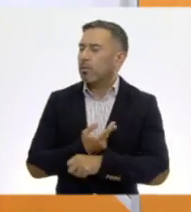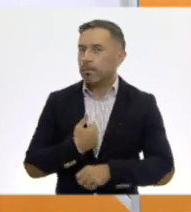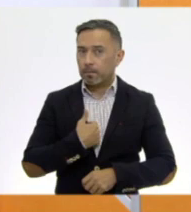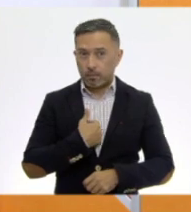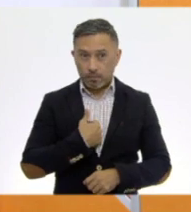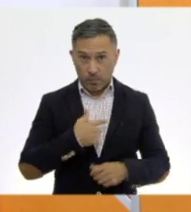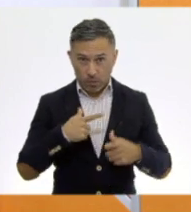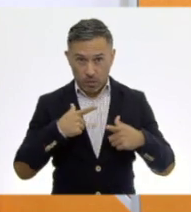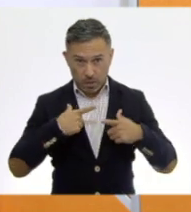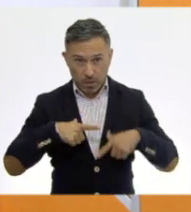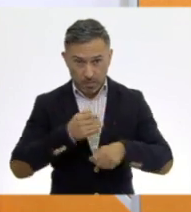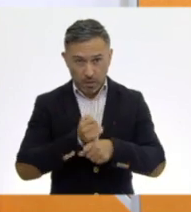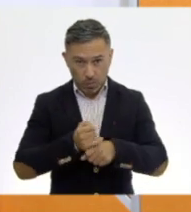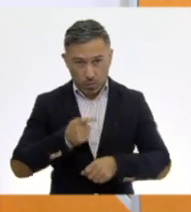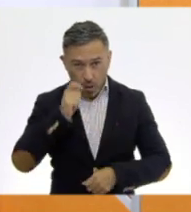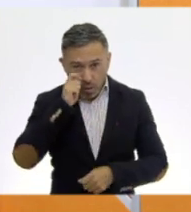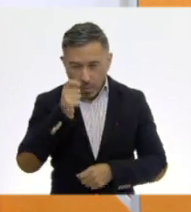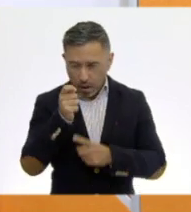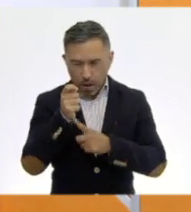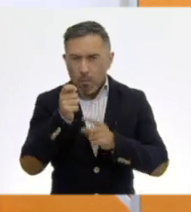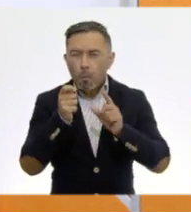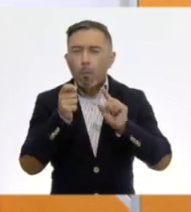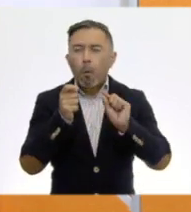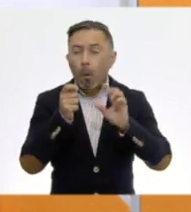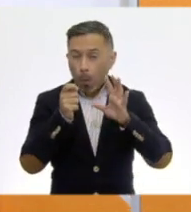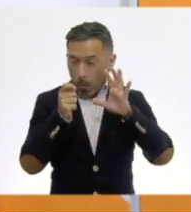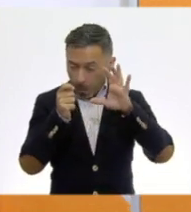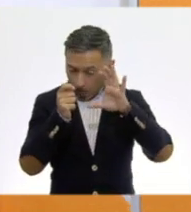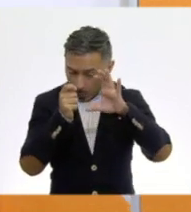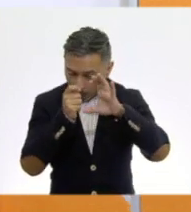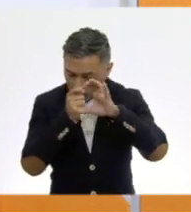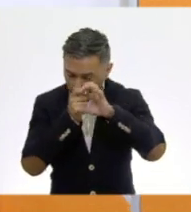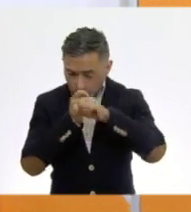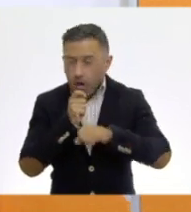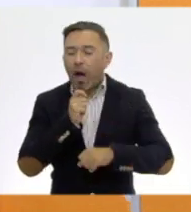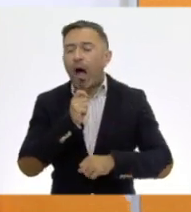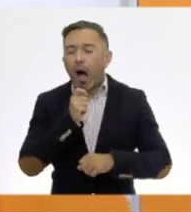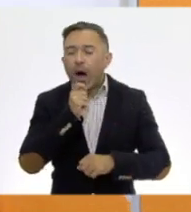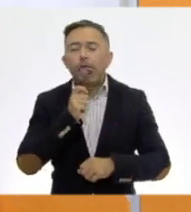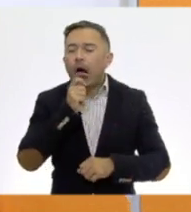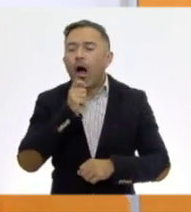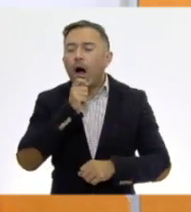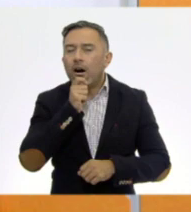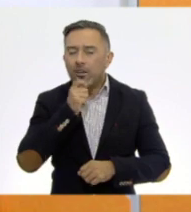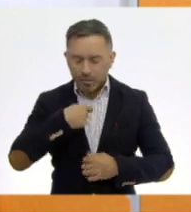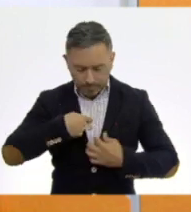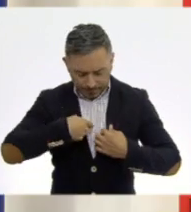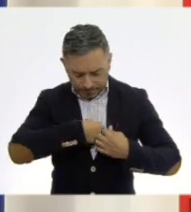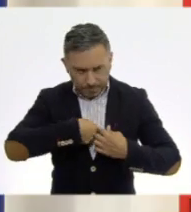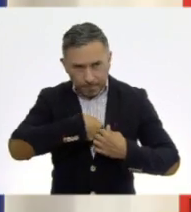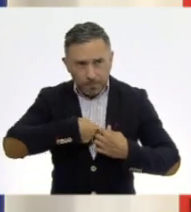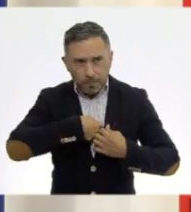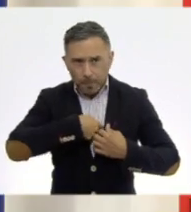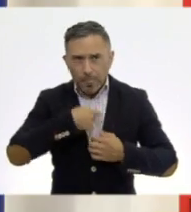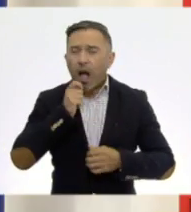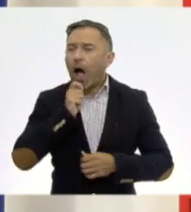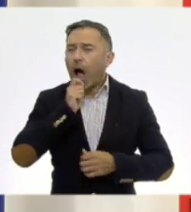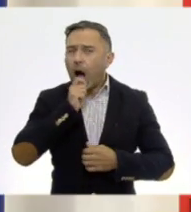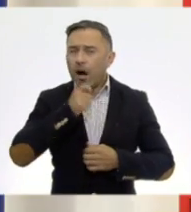de investigador está un poco opaca. Déjame limpiarla con mucho cuidado. Y observa bien la figura